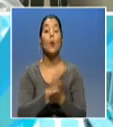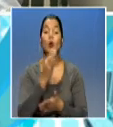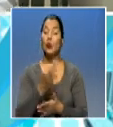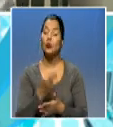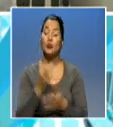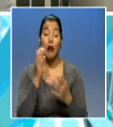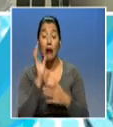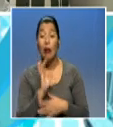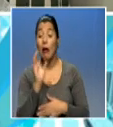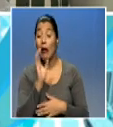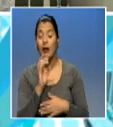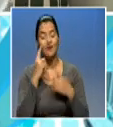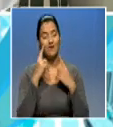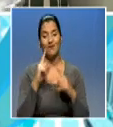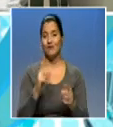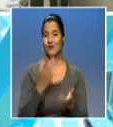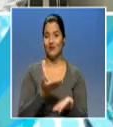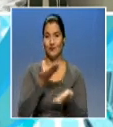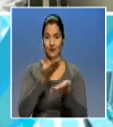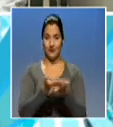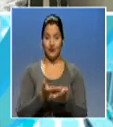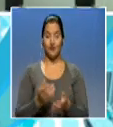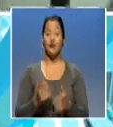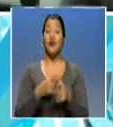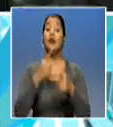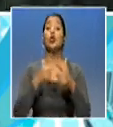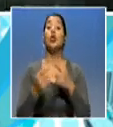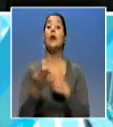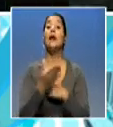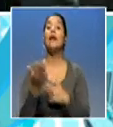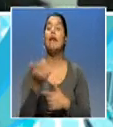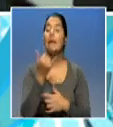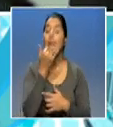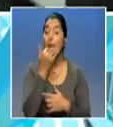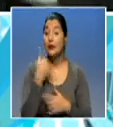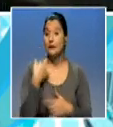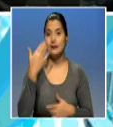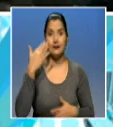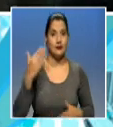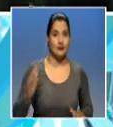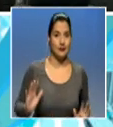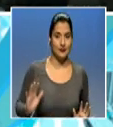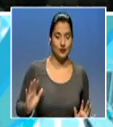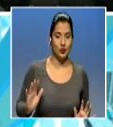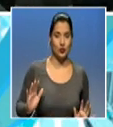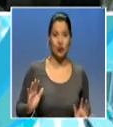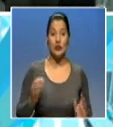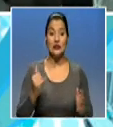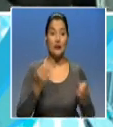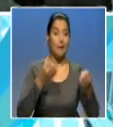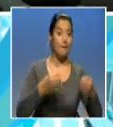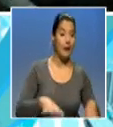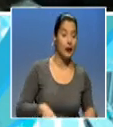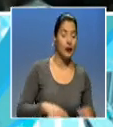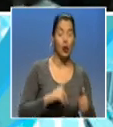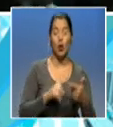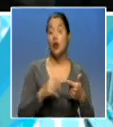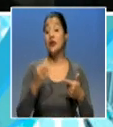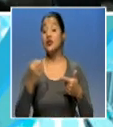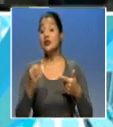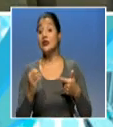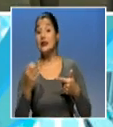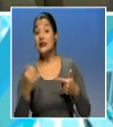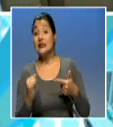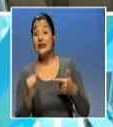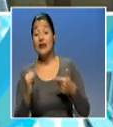llegó a ser presentado. Entonces, ¿qué pasó? No lo sabemos. ¿Fue que se extravió? ¿Fue que permaneció